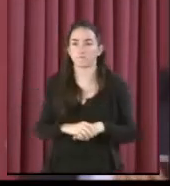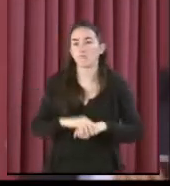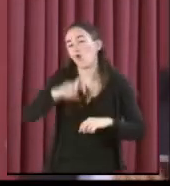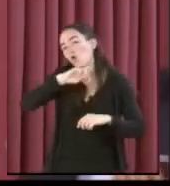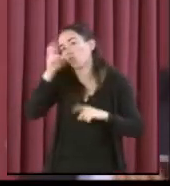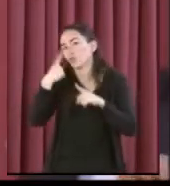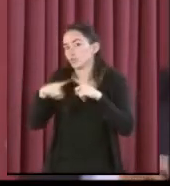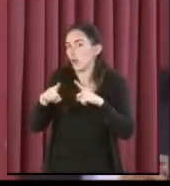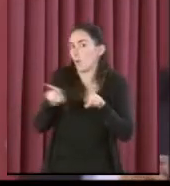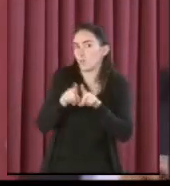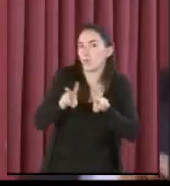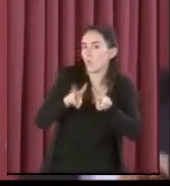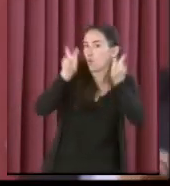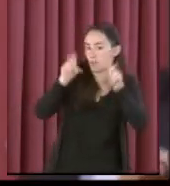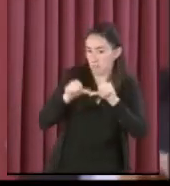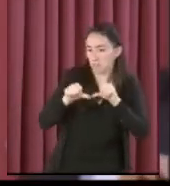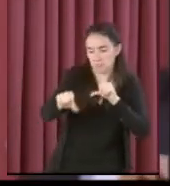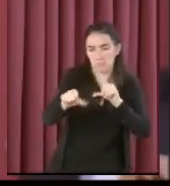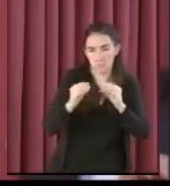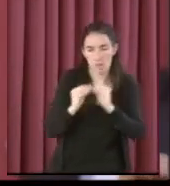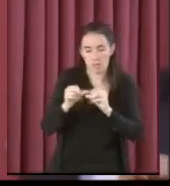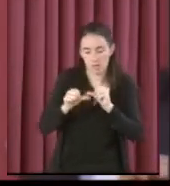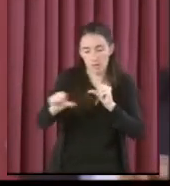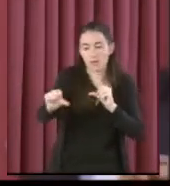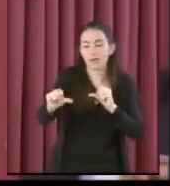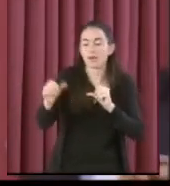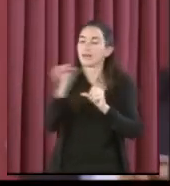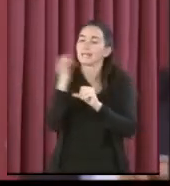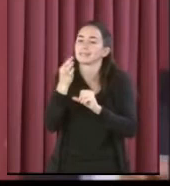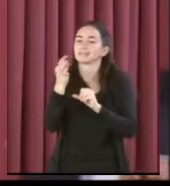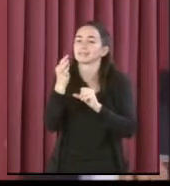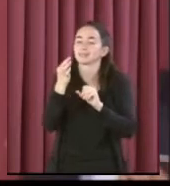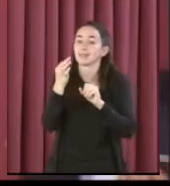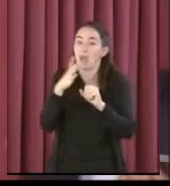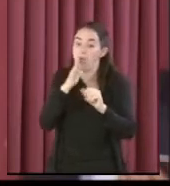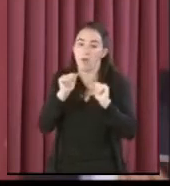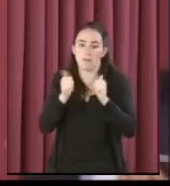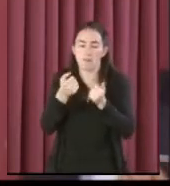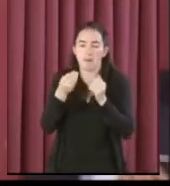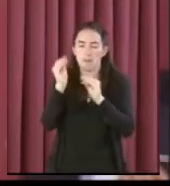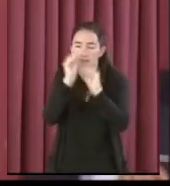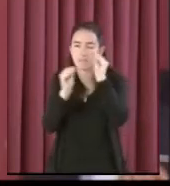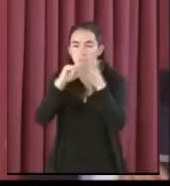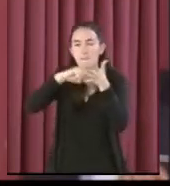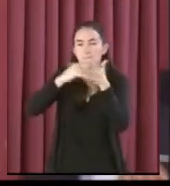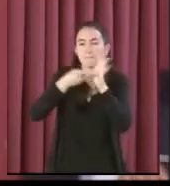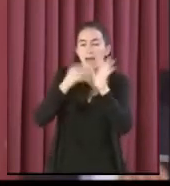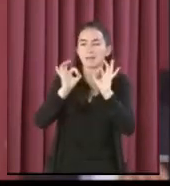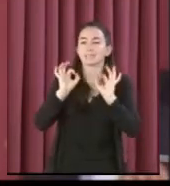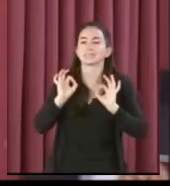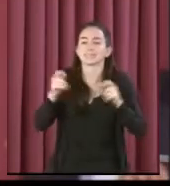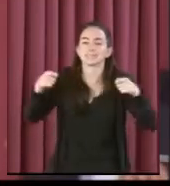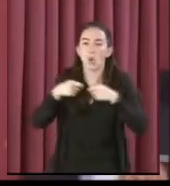que están pendientes para los próximos meses, cabe destacar el diseño e implantación de un plan específico de seguridad